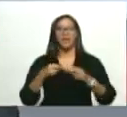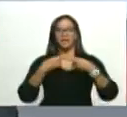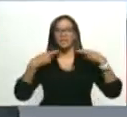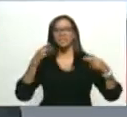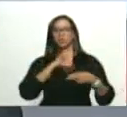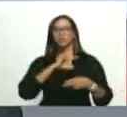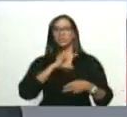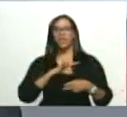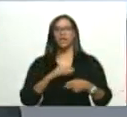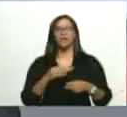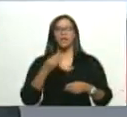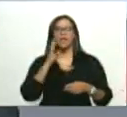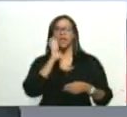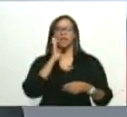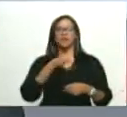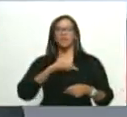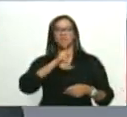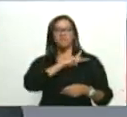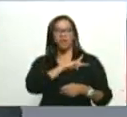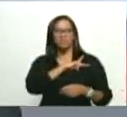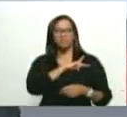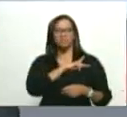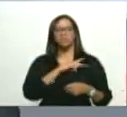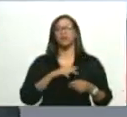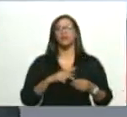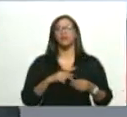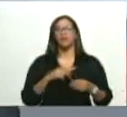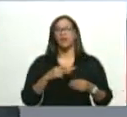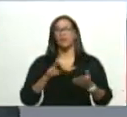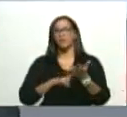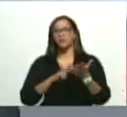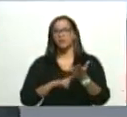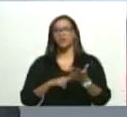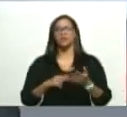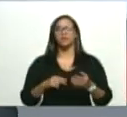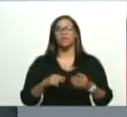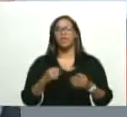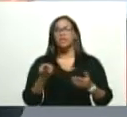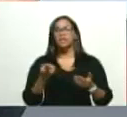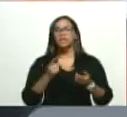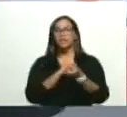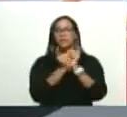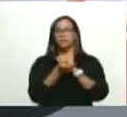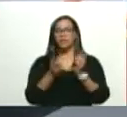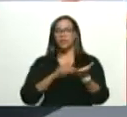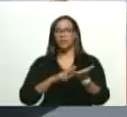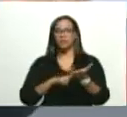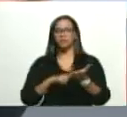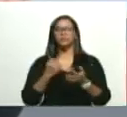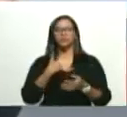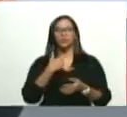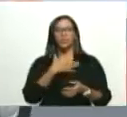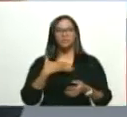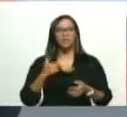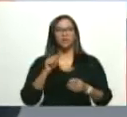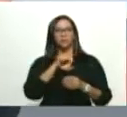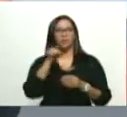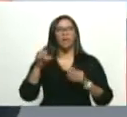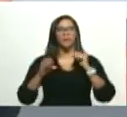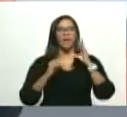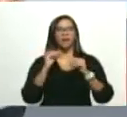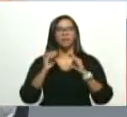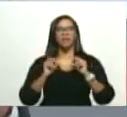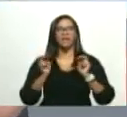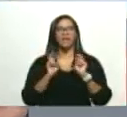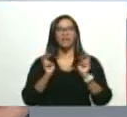sociales, el fake news, las corporaciones mediáticas y la distorsión de la verdad. Yo quisiera que ustedes me hablaran sobre